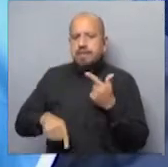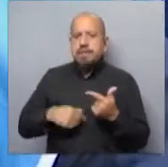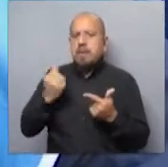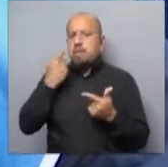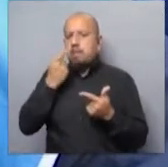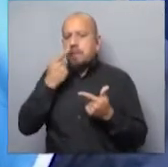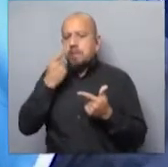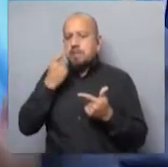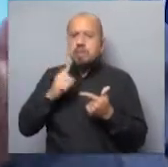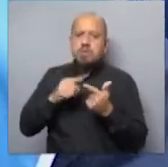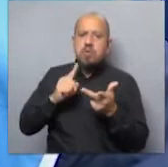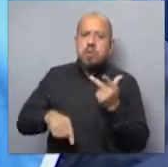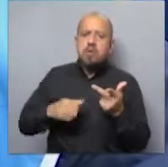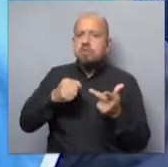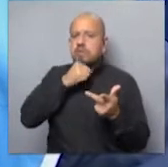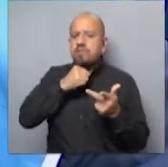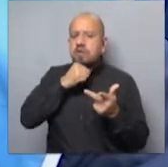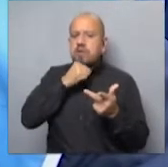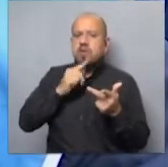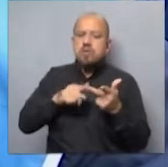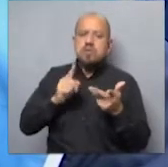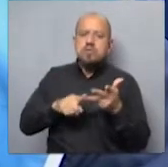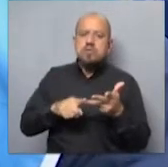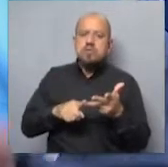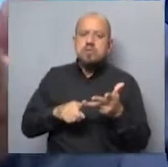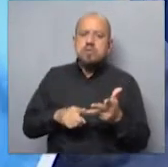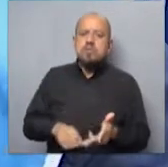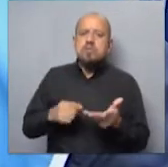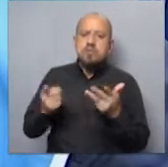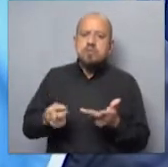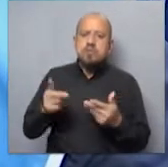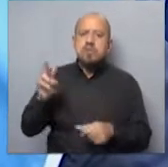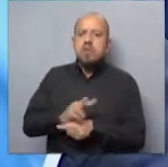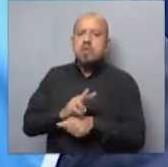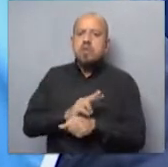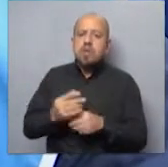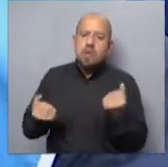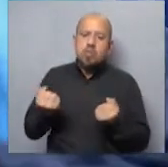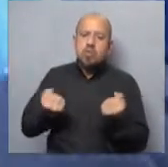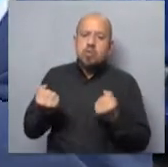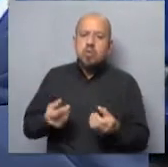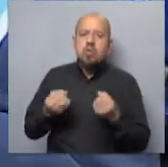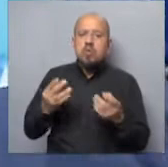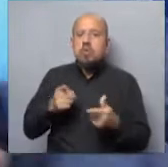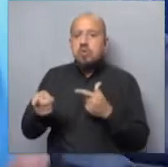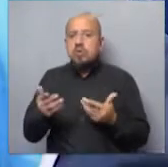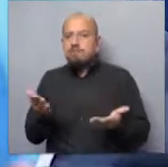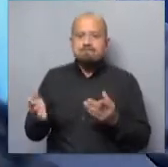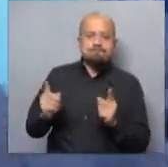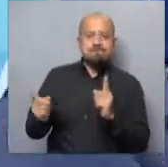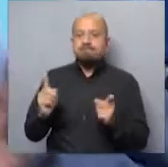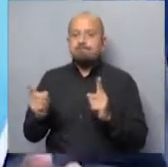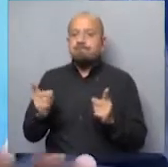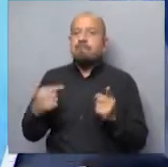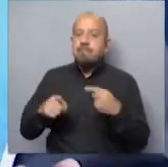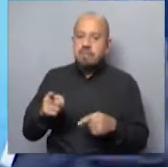machismo, la vejez, ¿te das cuenta? Y ser cuidacoche. Porque el que no te agarra por un lado, te lo agarra para otro, pero te lo